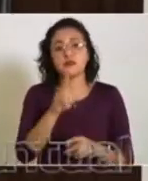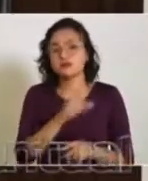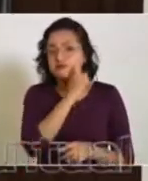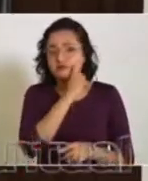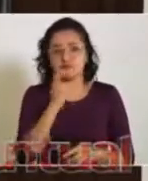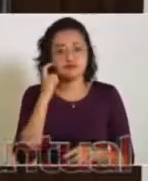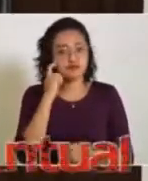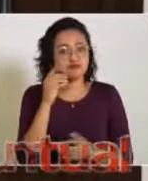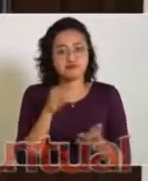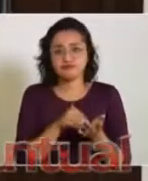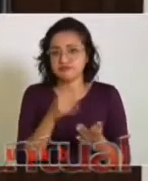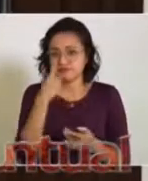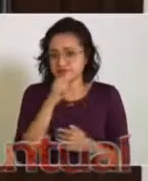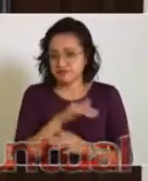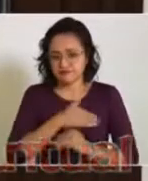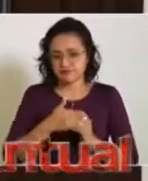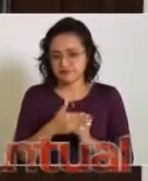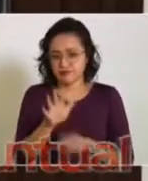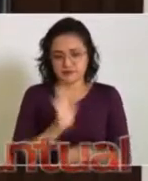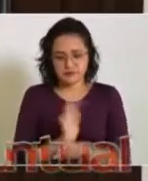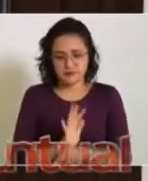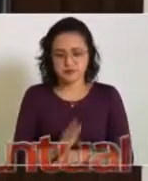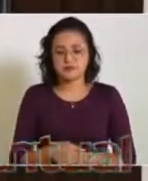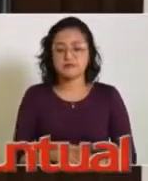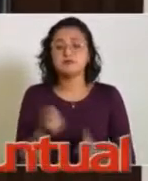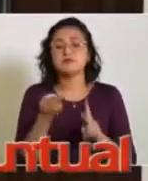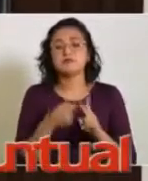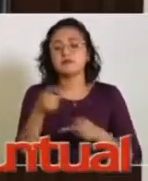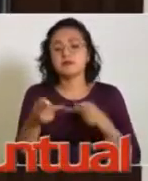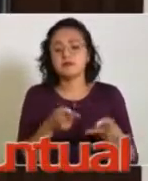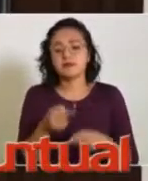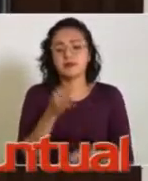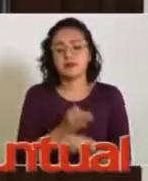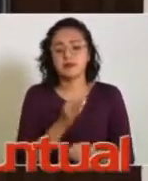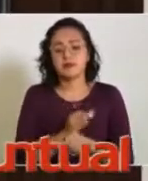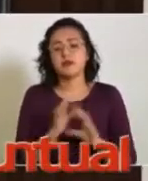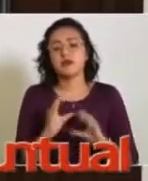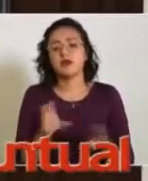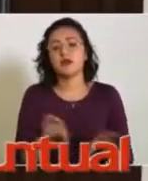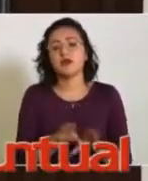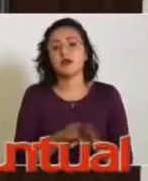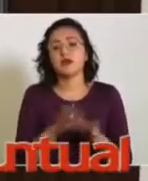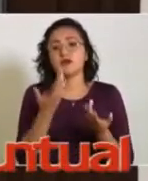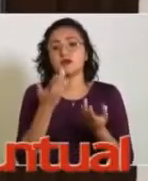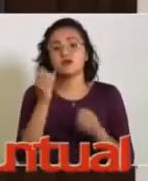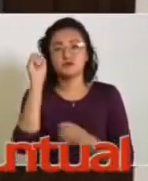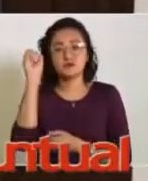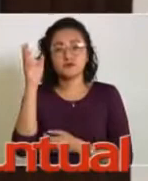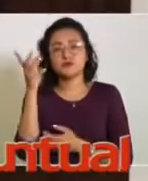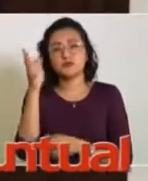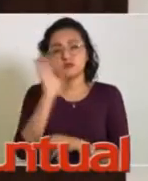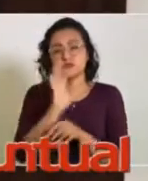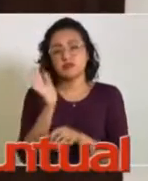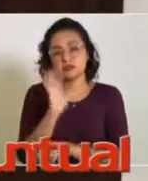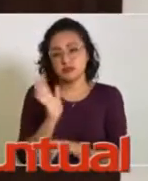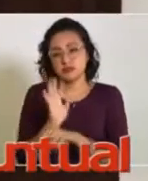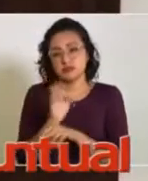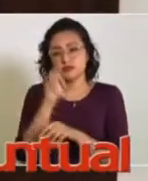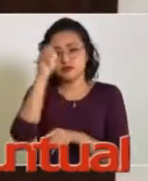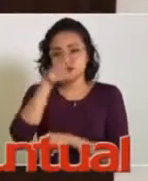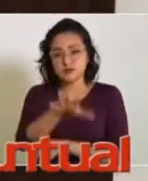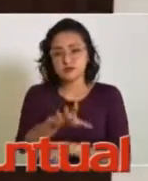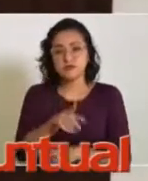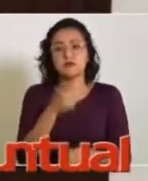cubrebocas. Los preparativos e iniciativas de seguridad e higiene emprendidas por las salas de cine en Puebla reflejan